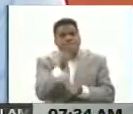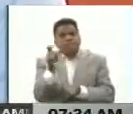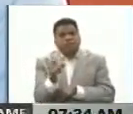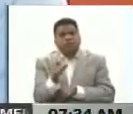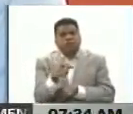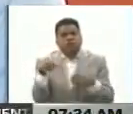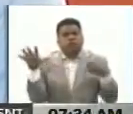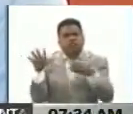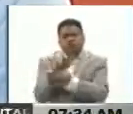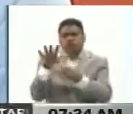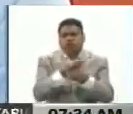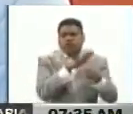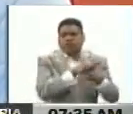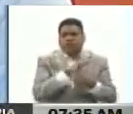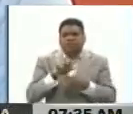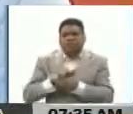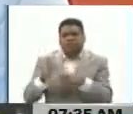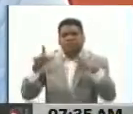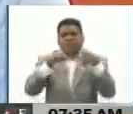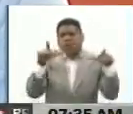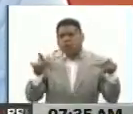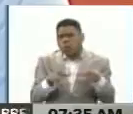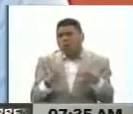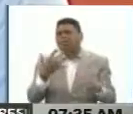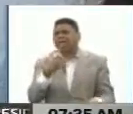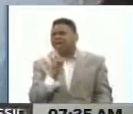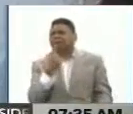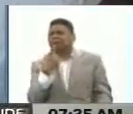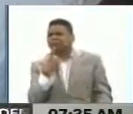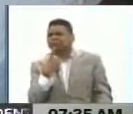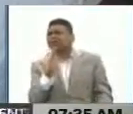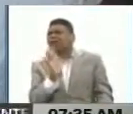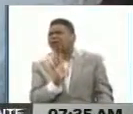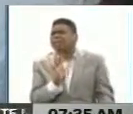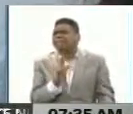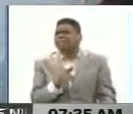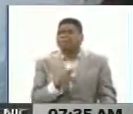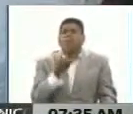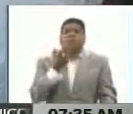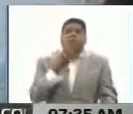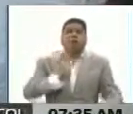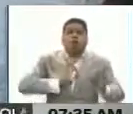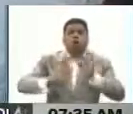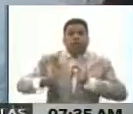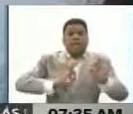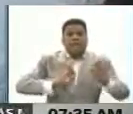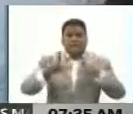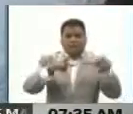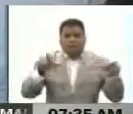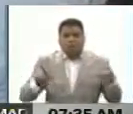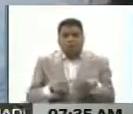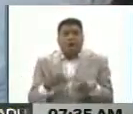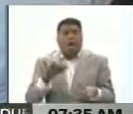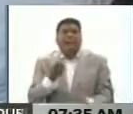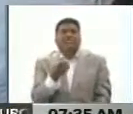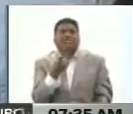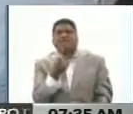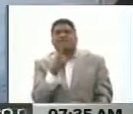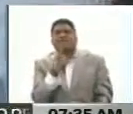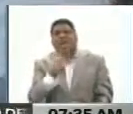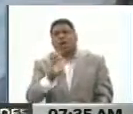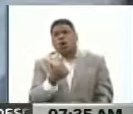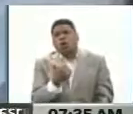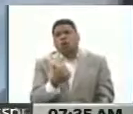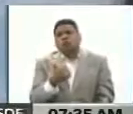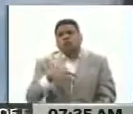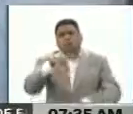los espacios? Se han rescatado muchos espacios, incluso aquí en Caracas los tres teatros principales fueron rescatados en Revolución, pero ¿haría falta en el interior del país rescatar